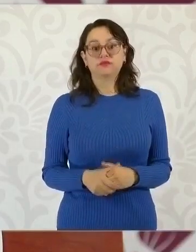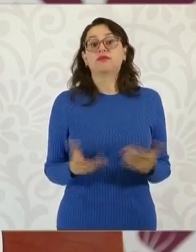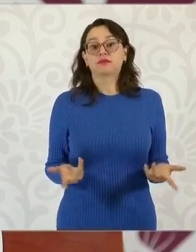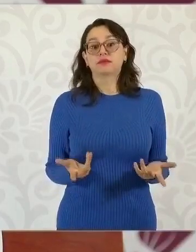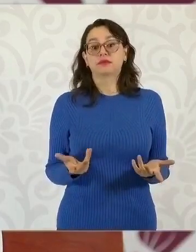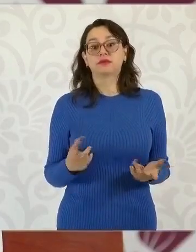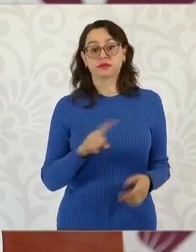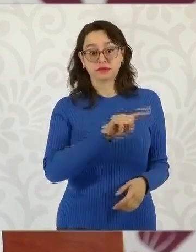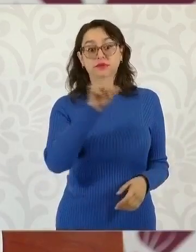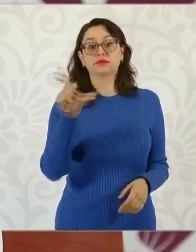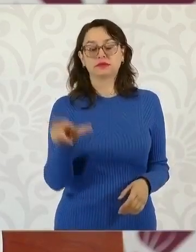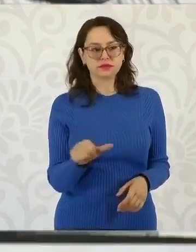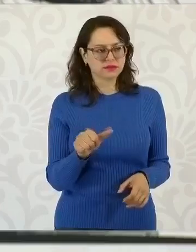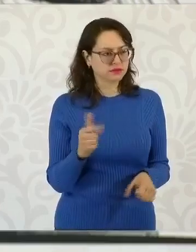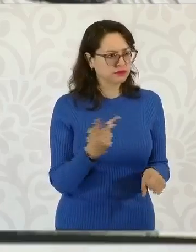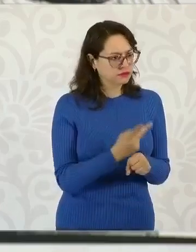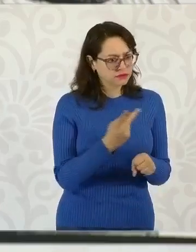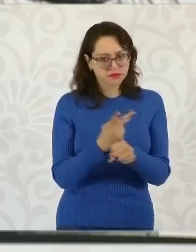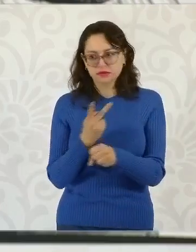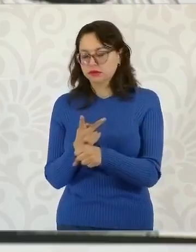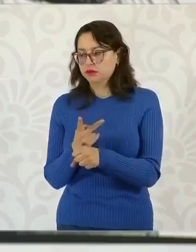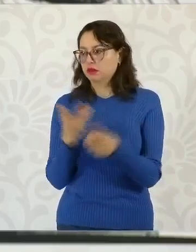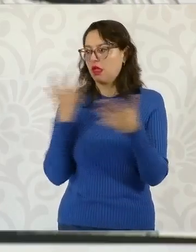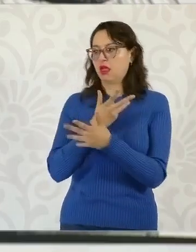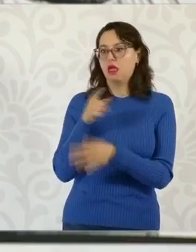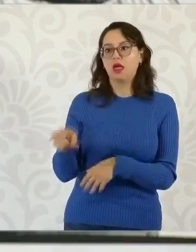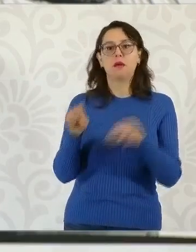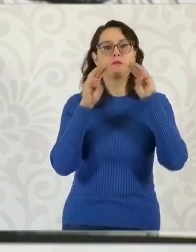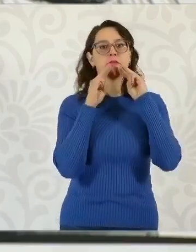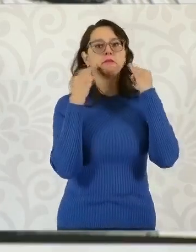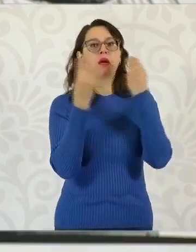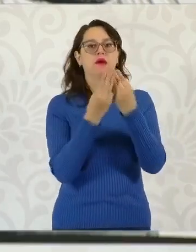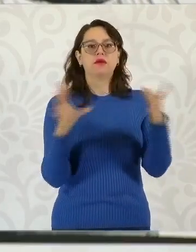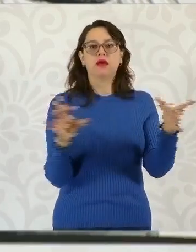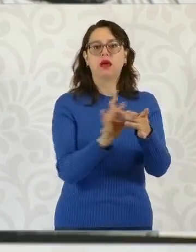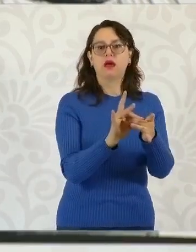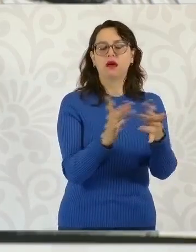que se encargó de esa guerra estaba vinculado con los cárteles